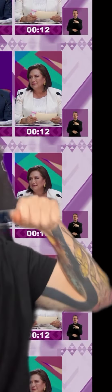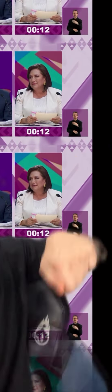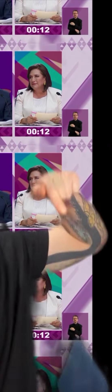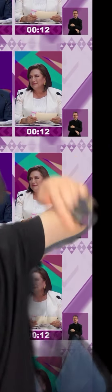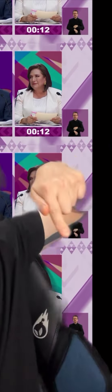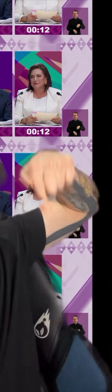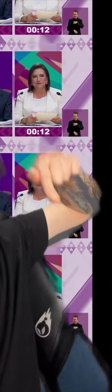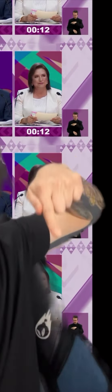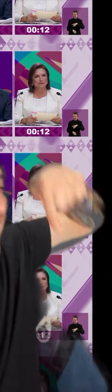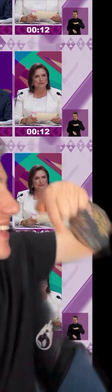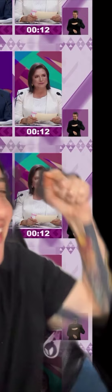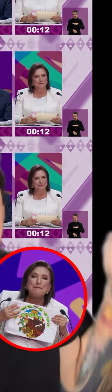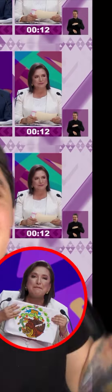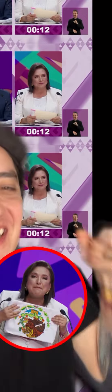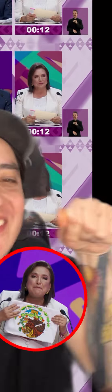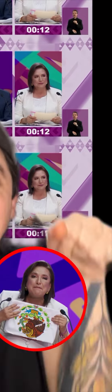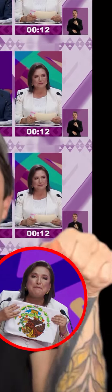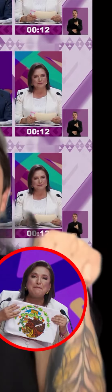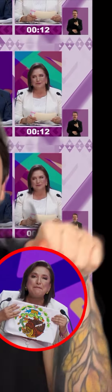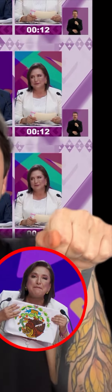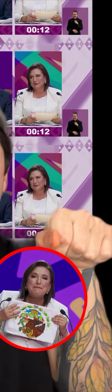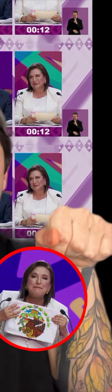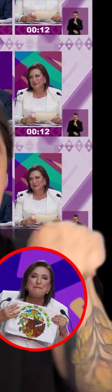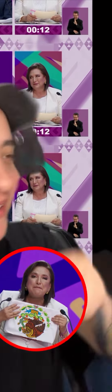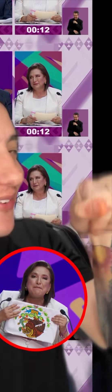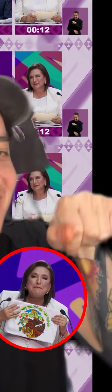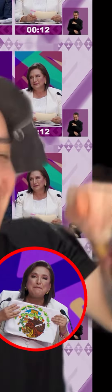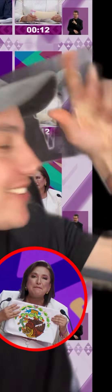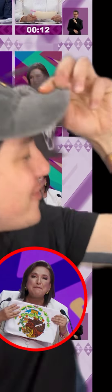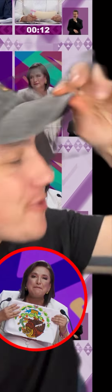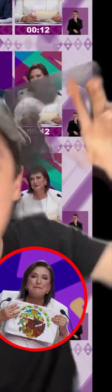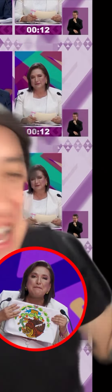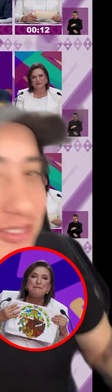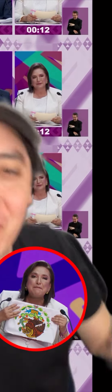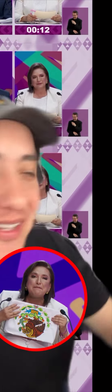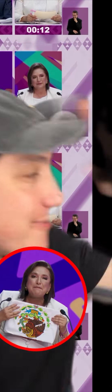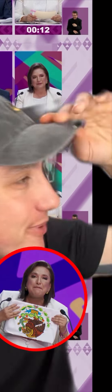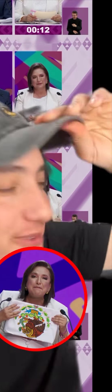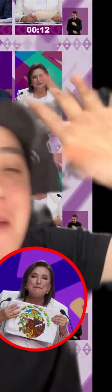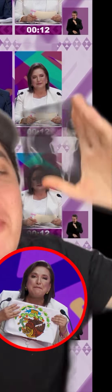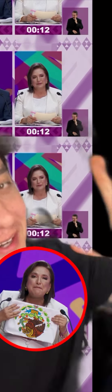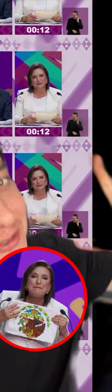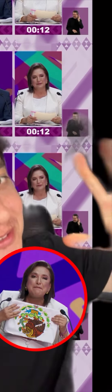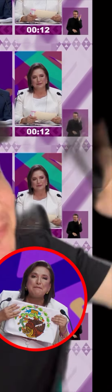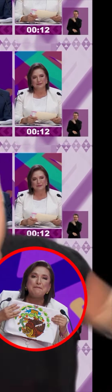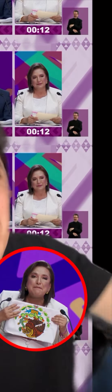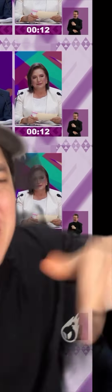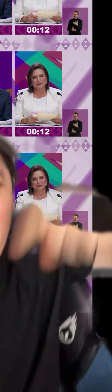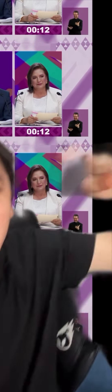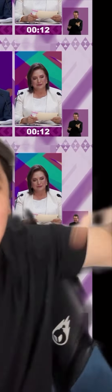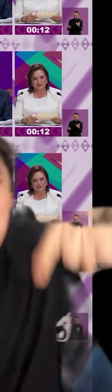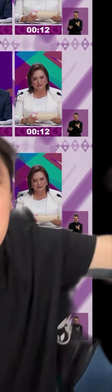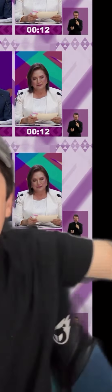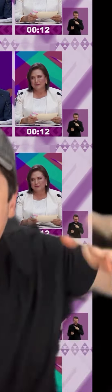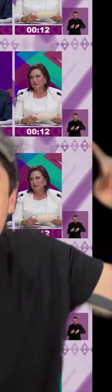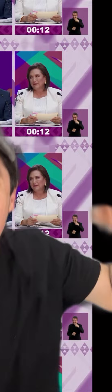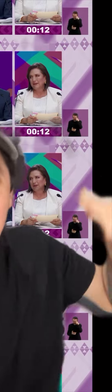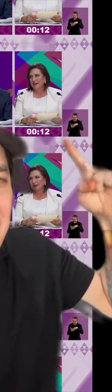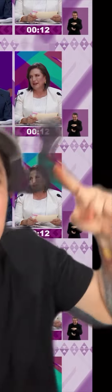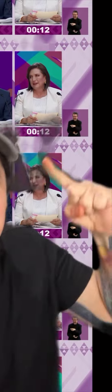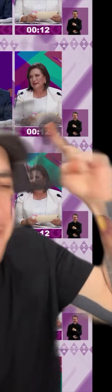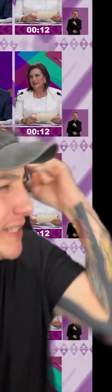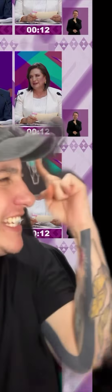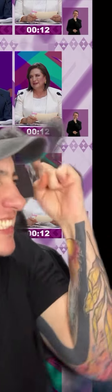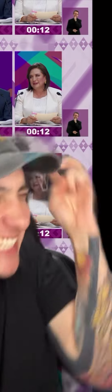bandera al revés. Aquí te dijo una imagen de cómo salió de que le voy a defender México la bandera. No, muy mal todo. Y pues muy gracioso también. Tú dime qué opinas sobre